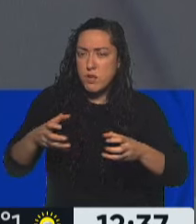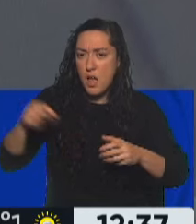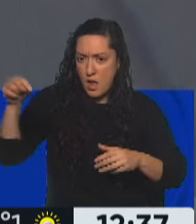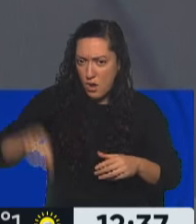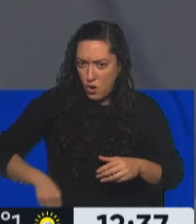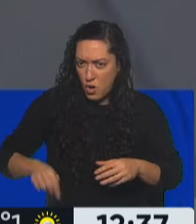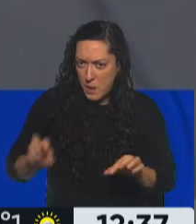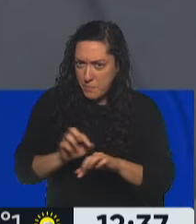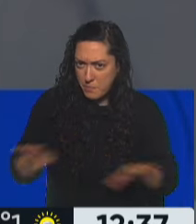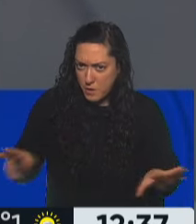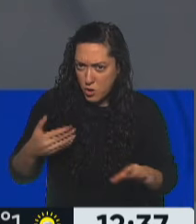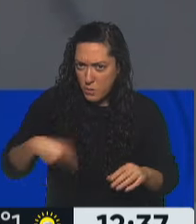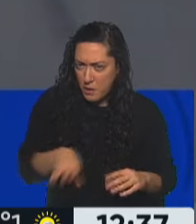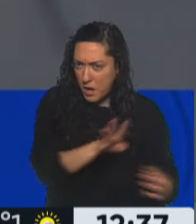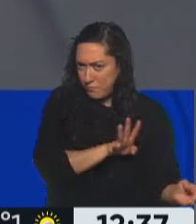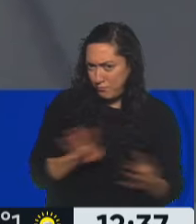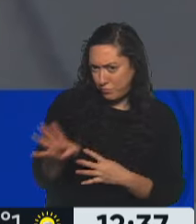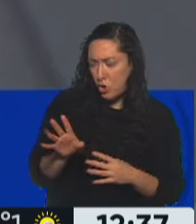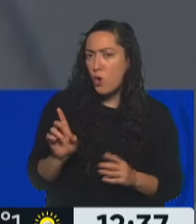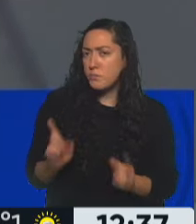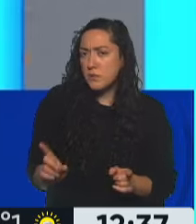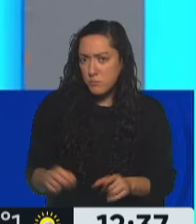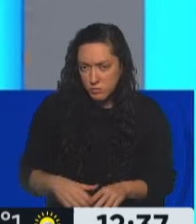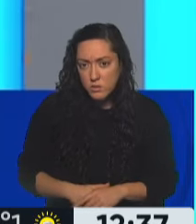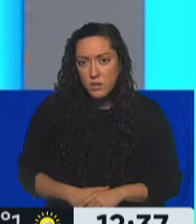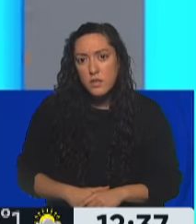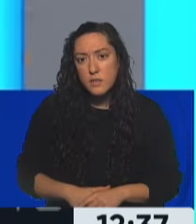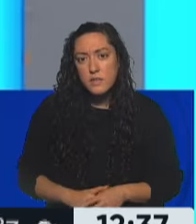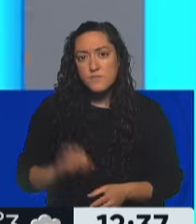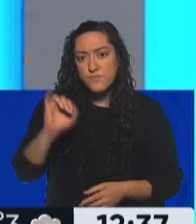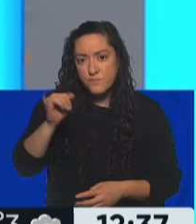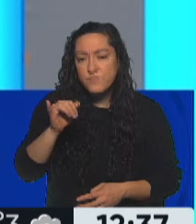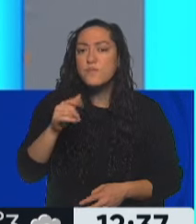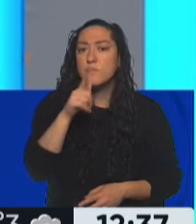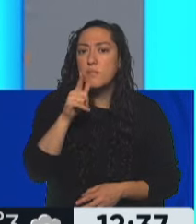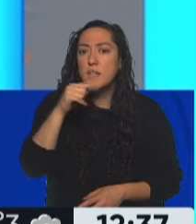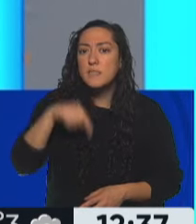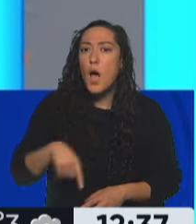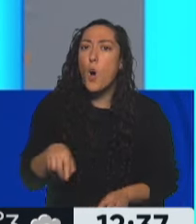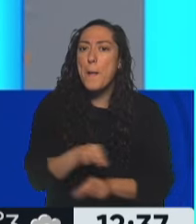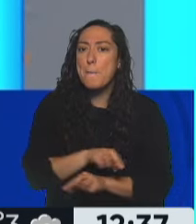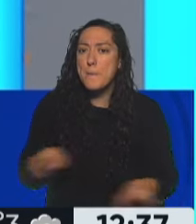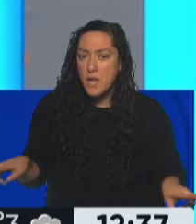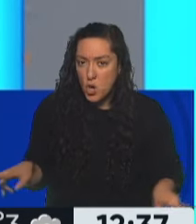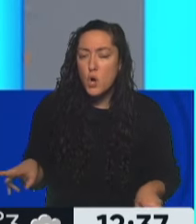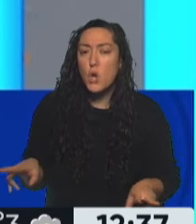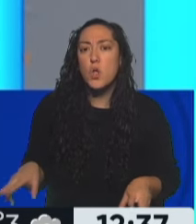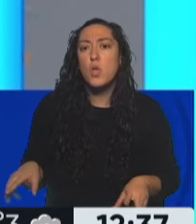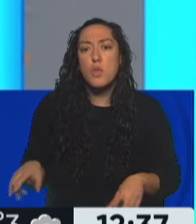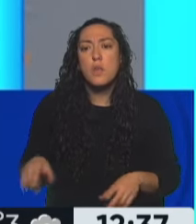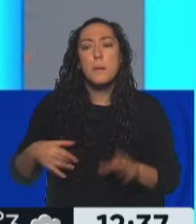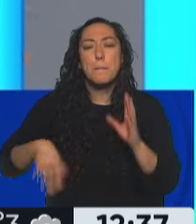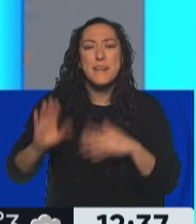¿Ahora parece más inminente un ataque o es la misma tensión habitual? No, evidentemente ha habido una escalada, hay una escalada desde el punto de vista